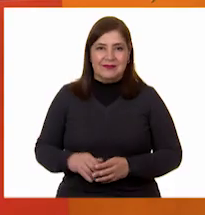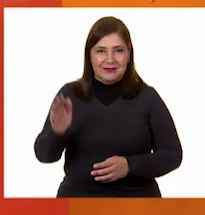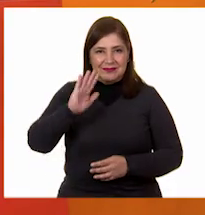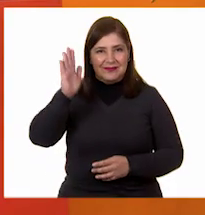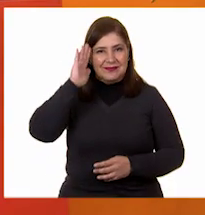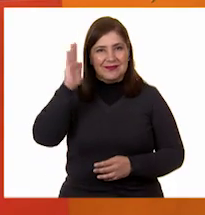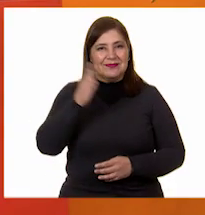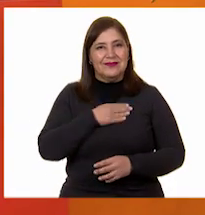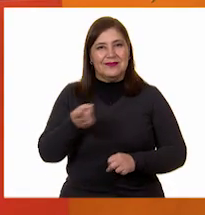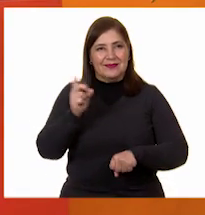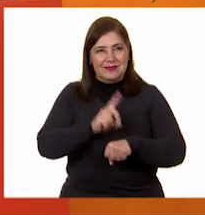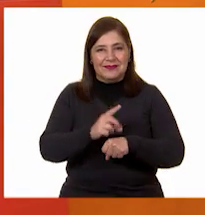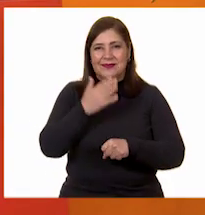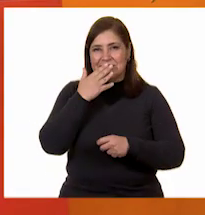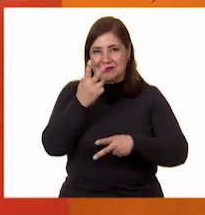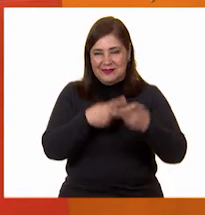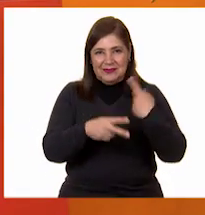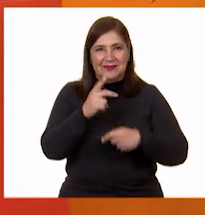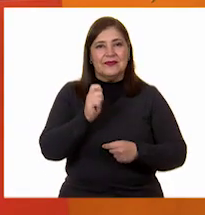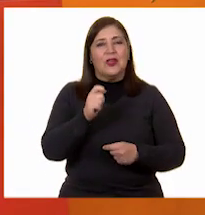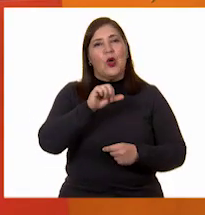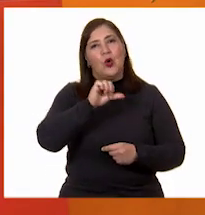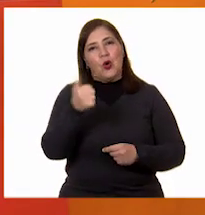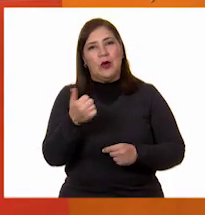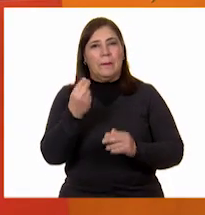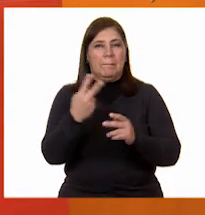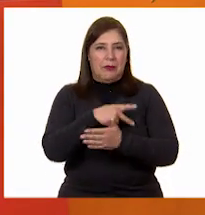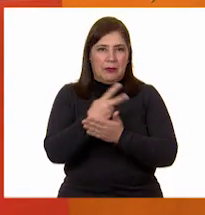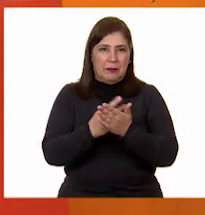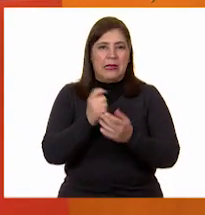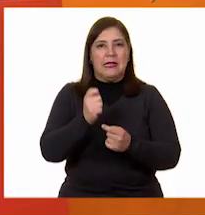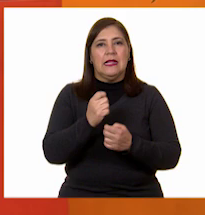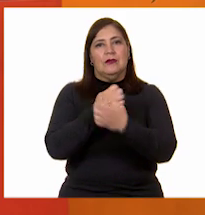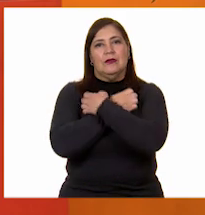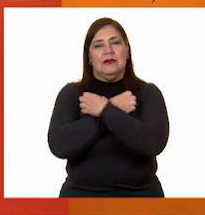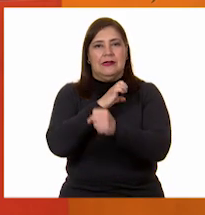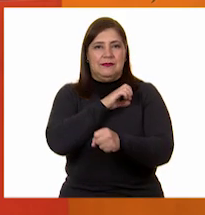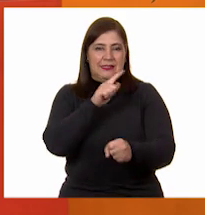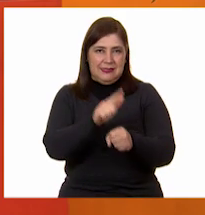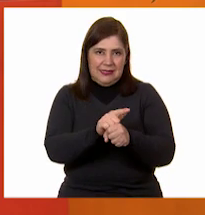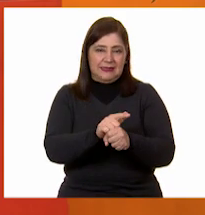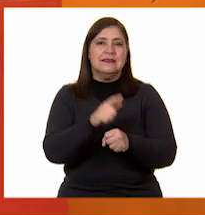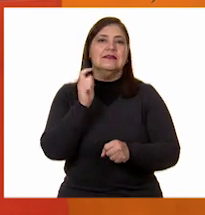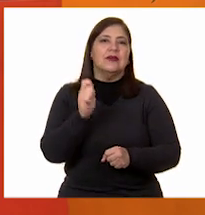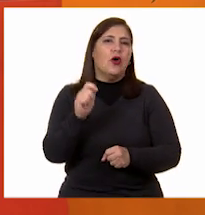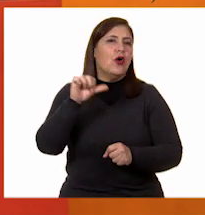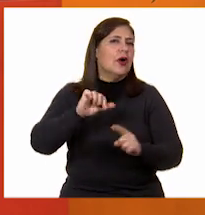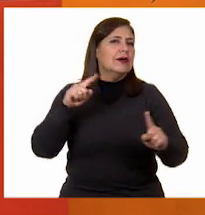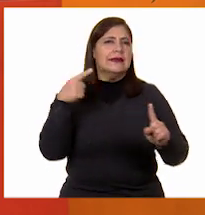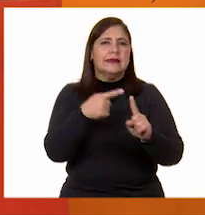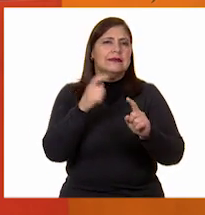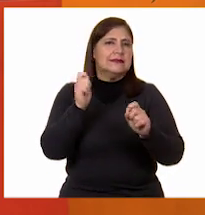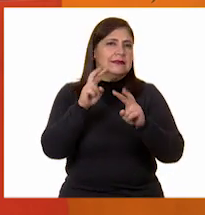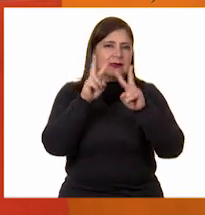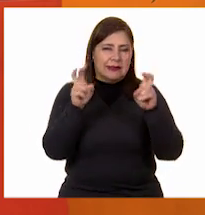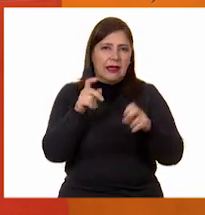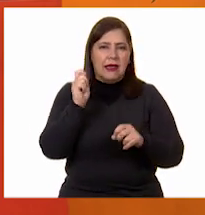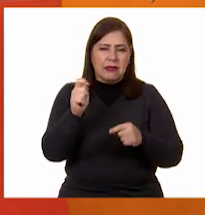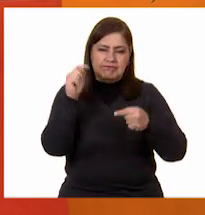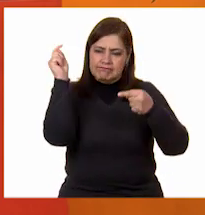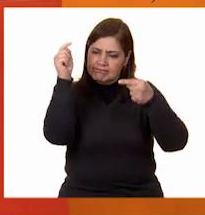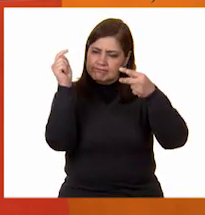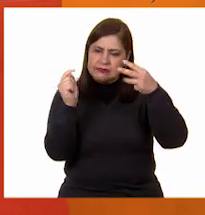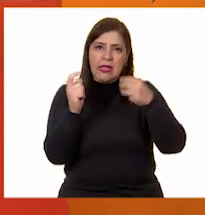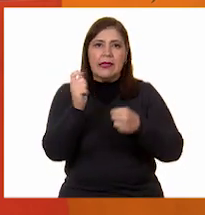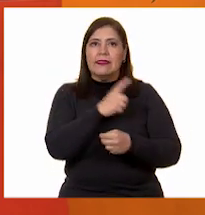Hola, buen día. Les damos la bienvenida a un programa más de Educación Especial. El día de hoy hablaremos de puntos que